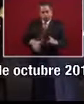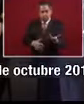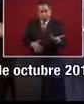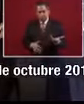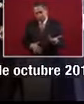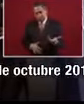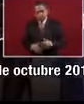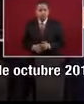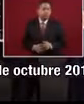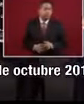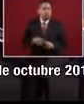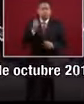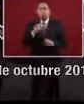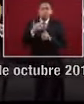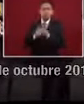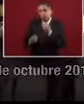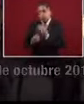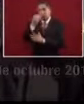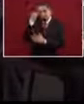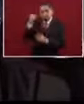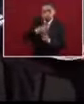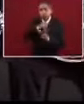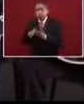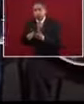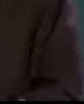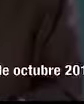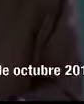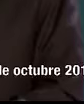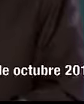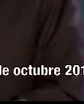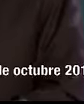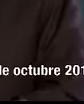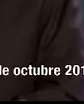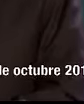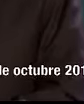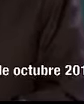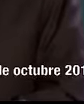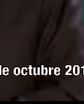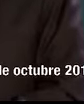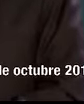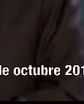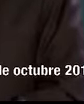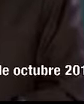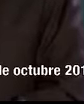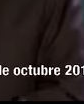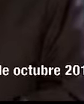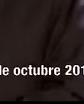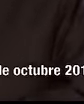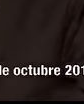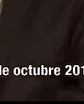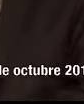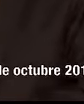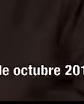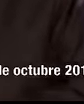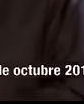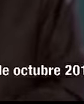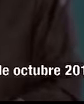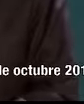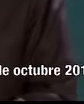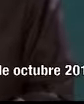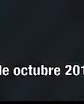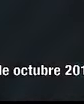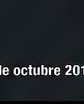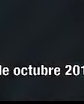Entonces, hay un nuevo paradigma en materia de seguridad. Esto comenzó alrededor de las 3 de la tarde, un